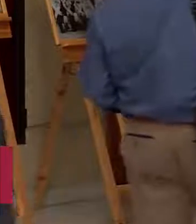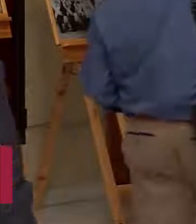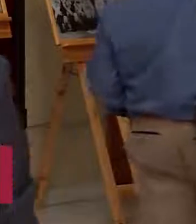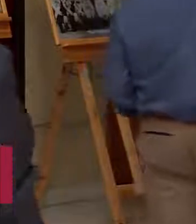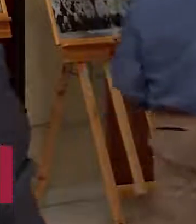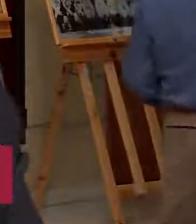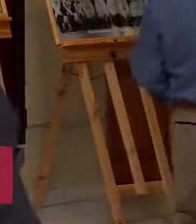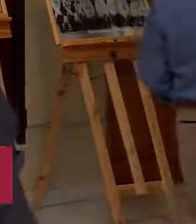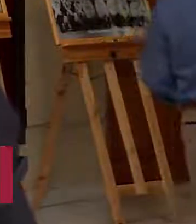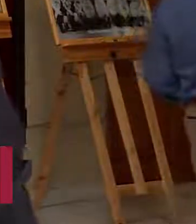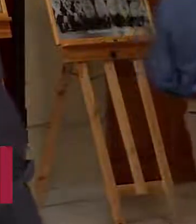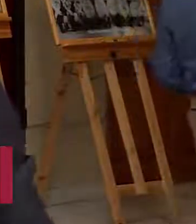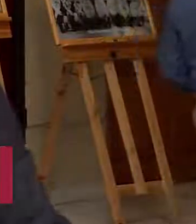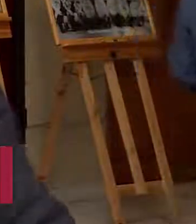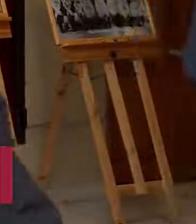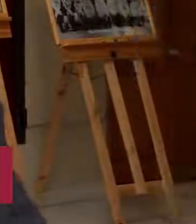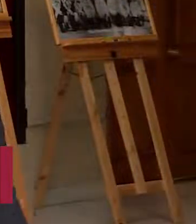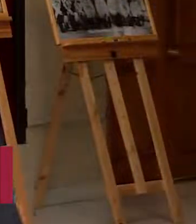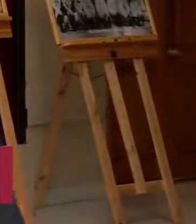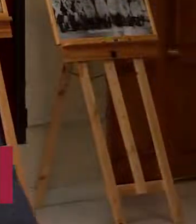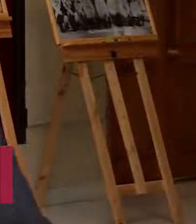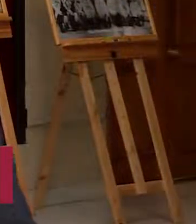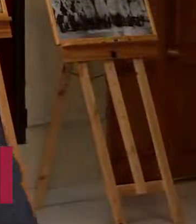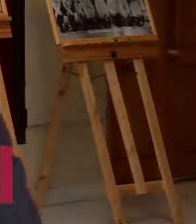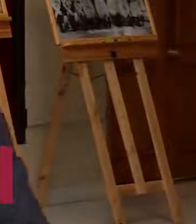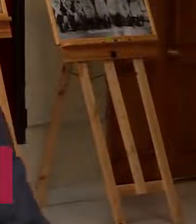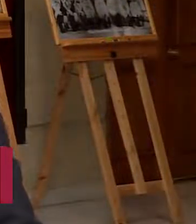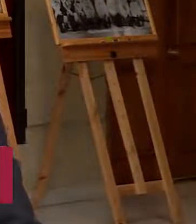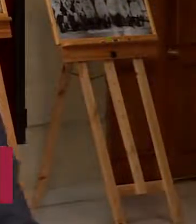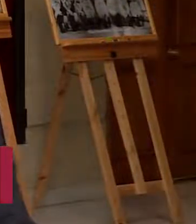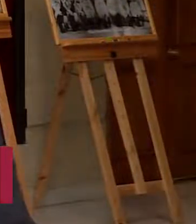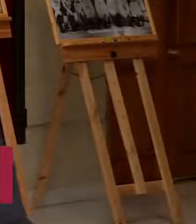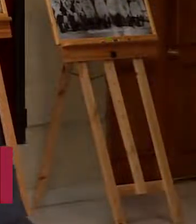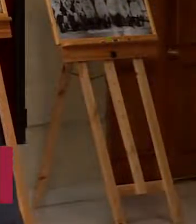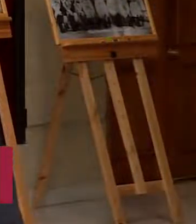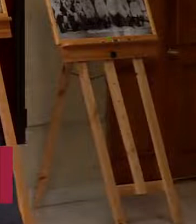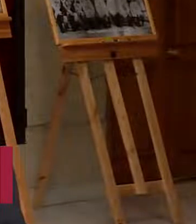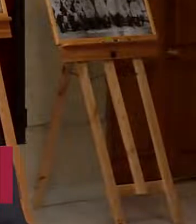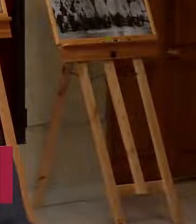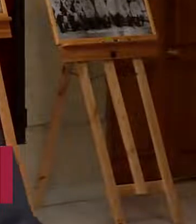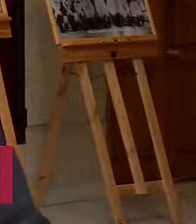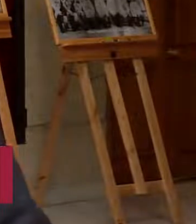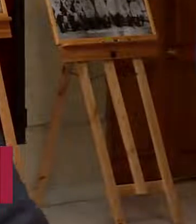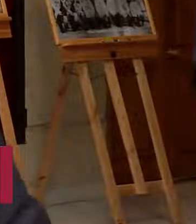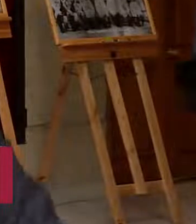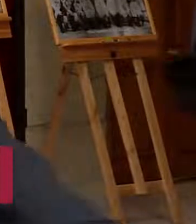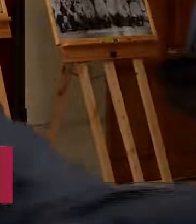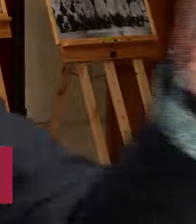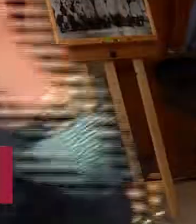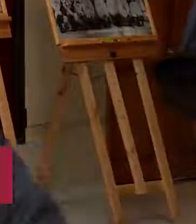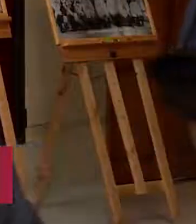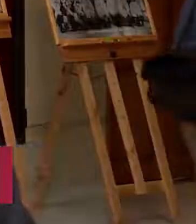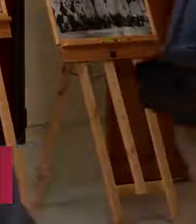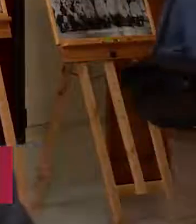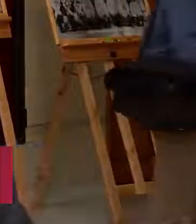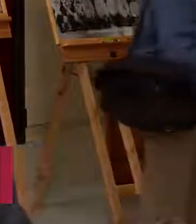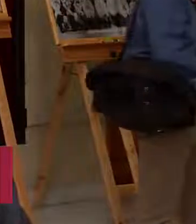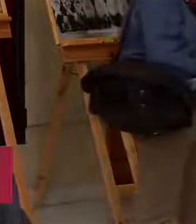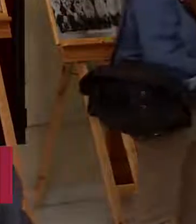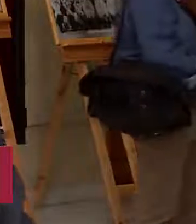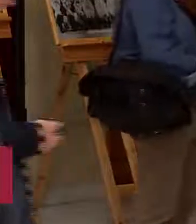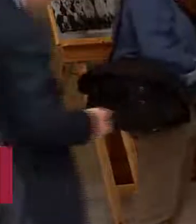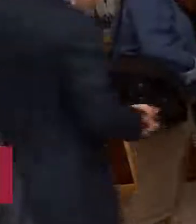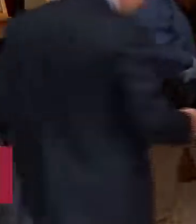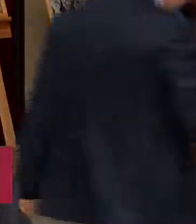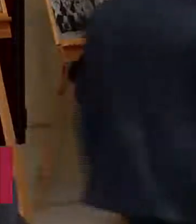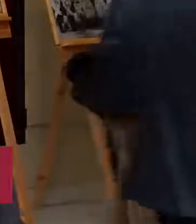noviembre, porque en noviembre también tuvieron algunos problemas. Y me parece bien que se haya ampliado de esa manera. También corrigió un rechazo